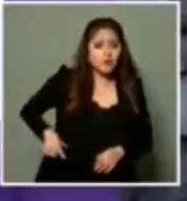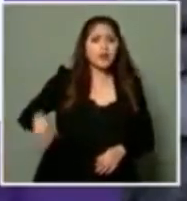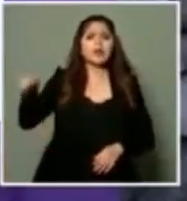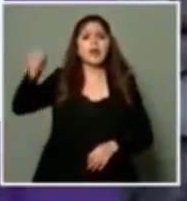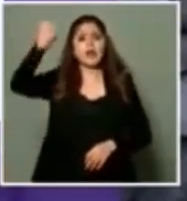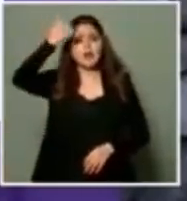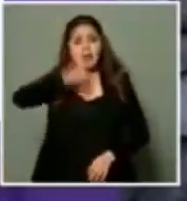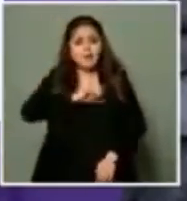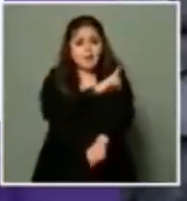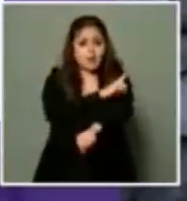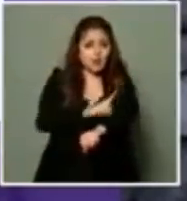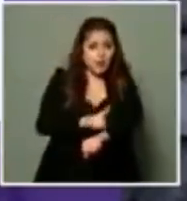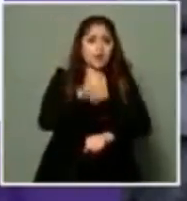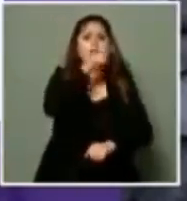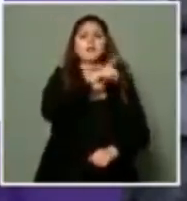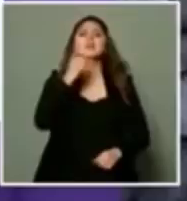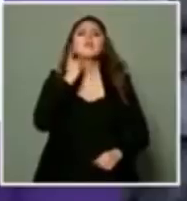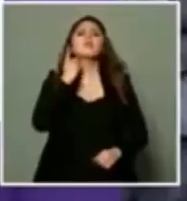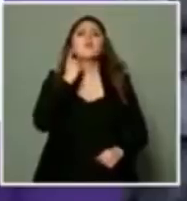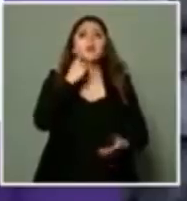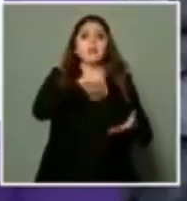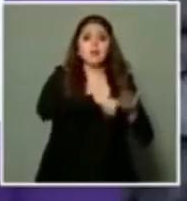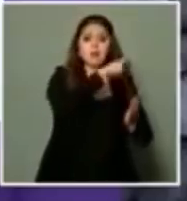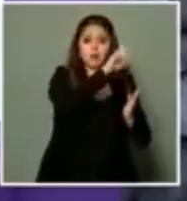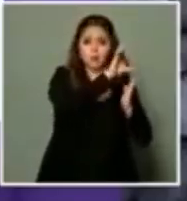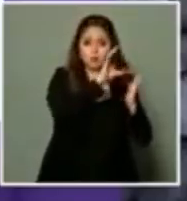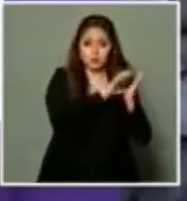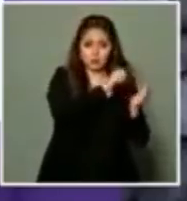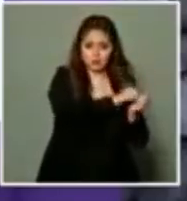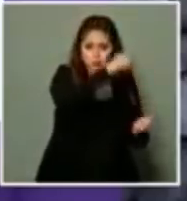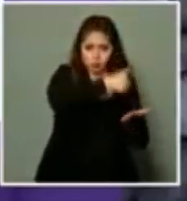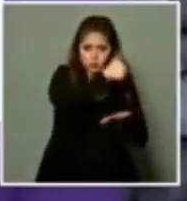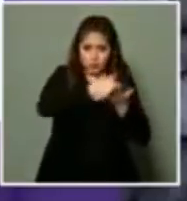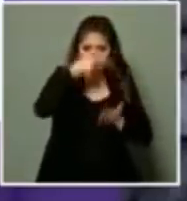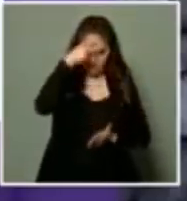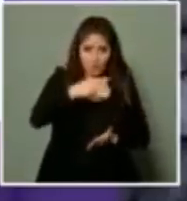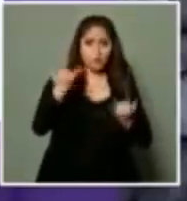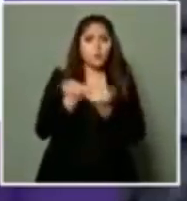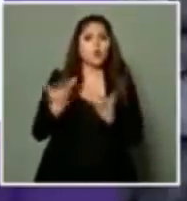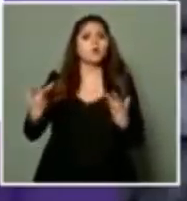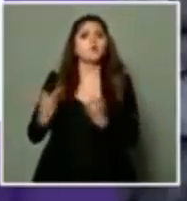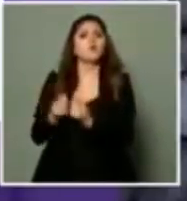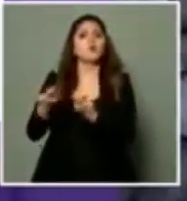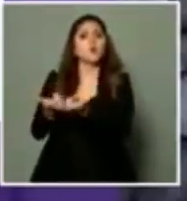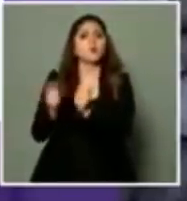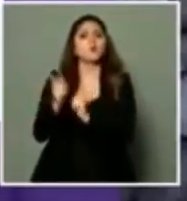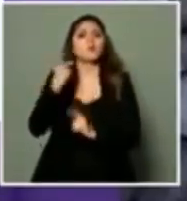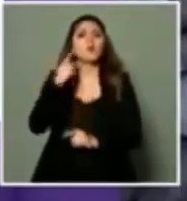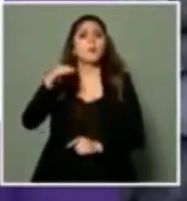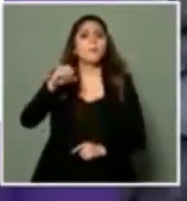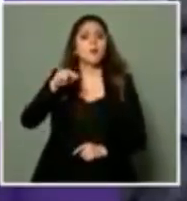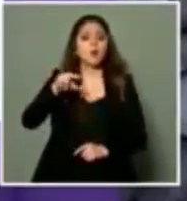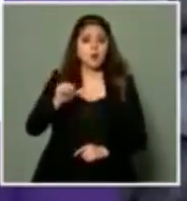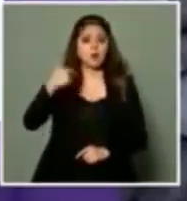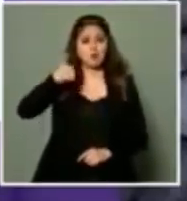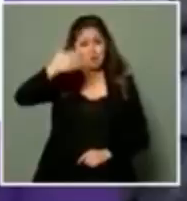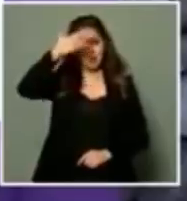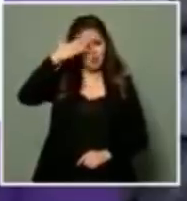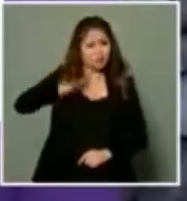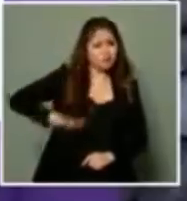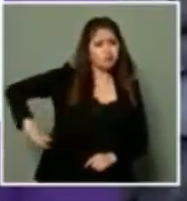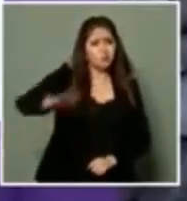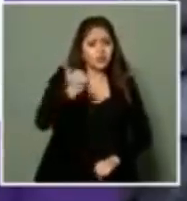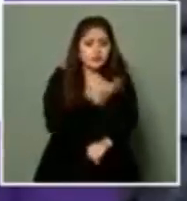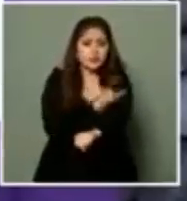delegacional, diputada constituyente y fundadora de Morena. Conozco cada parte de Iztapalapa, sé que detrás de